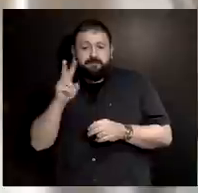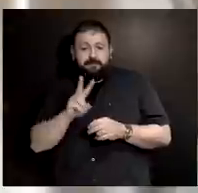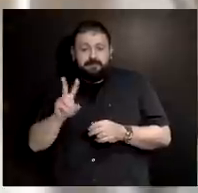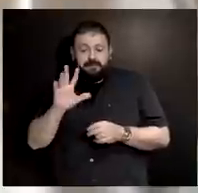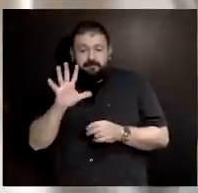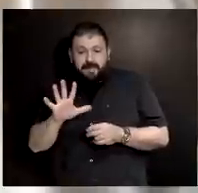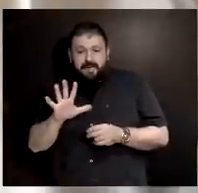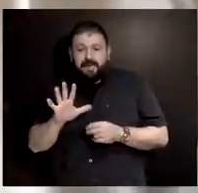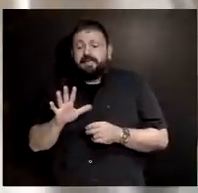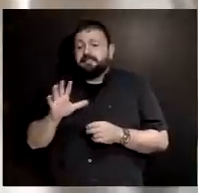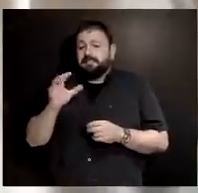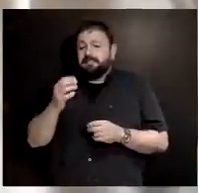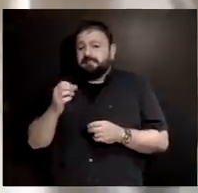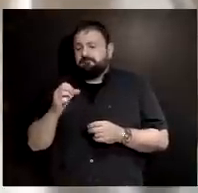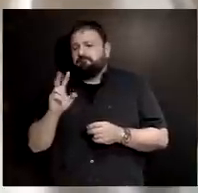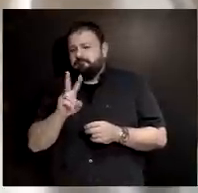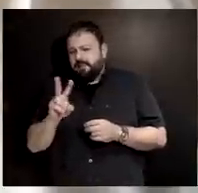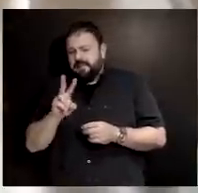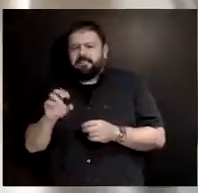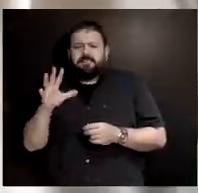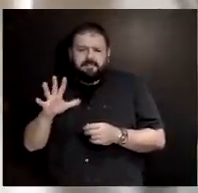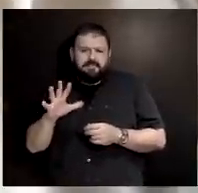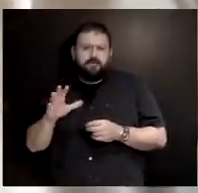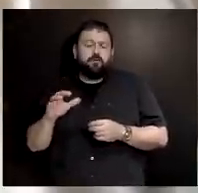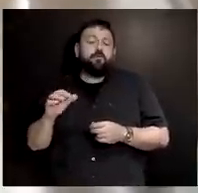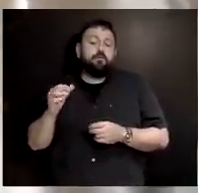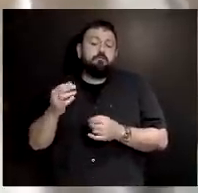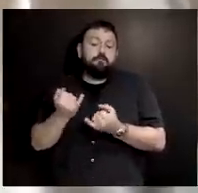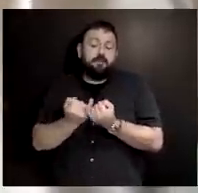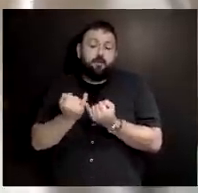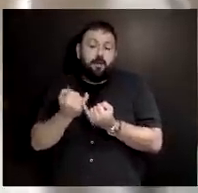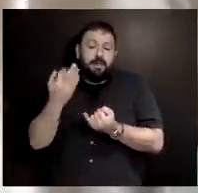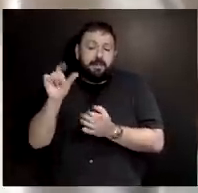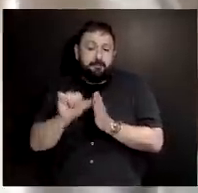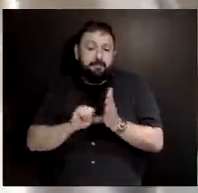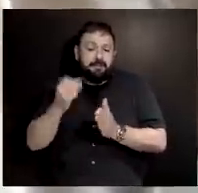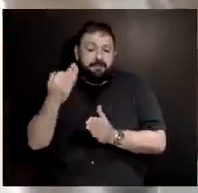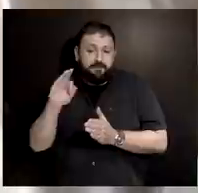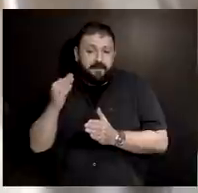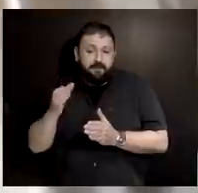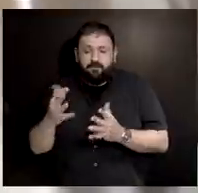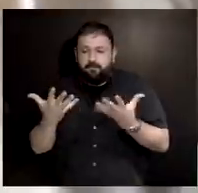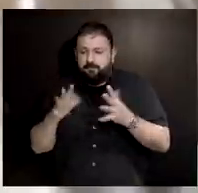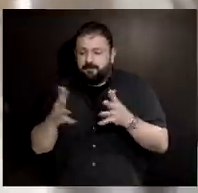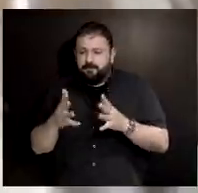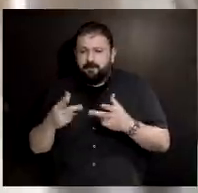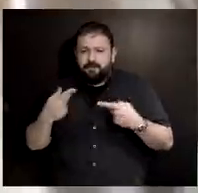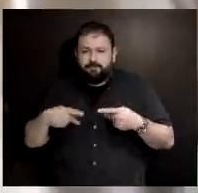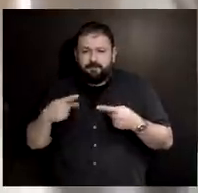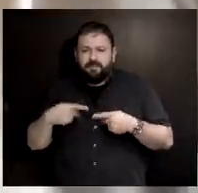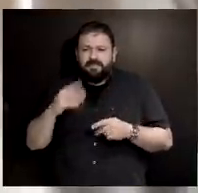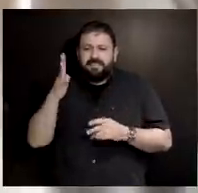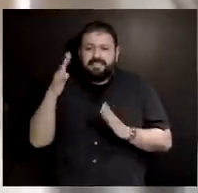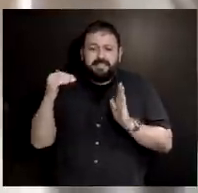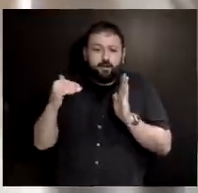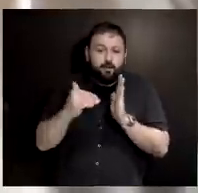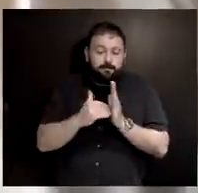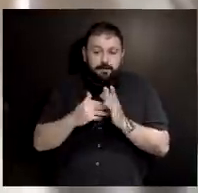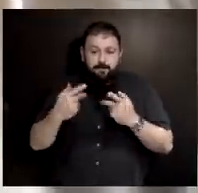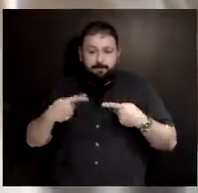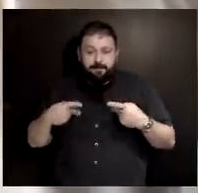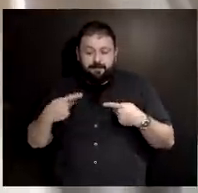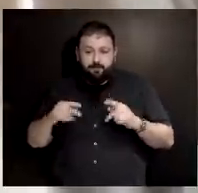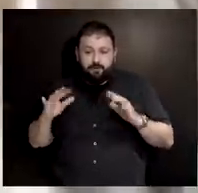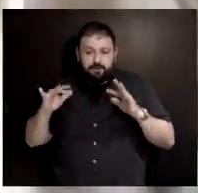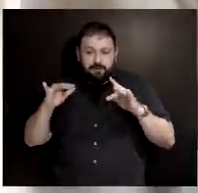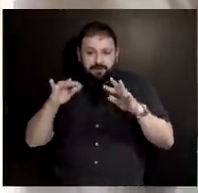domingo 7 de febrero en Guadalajara, México, con una capacidad de 5,000 asistentes, que es lo que nos permiten las autoridades para